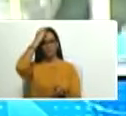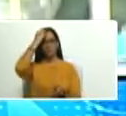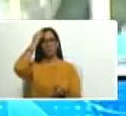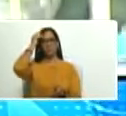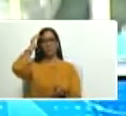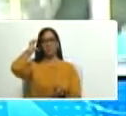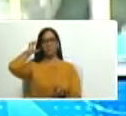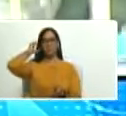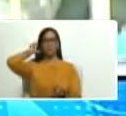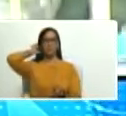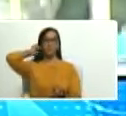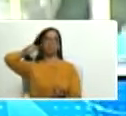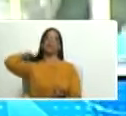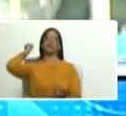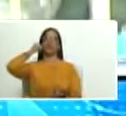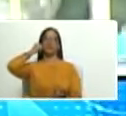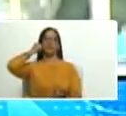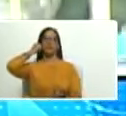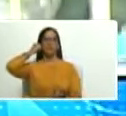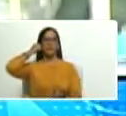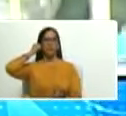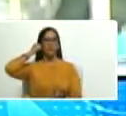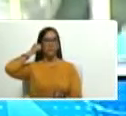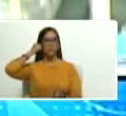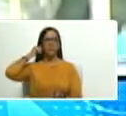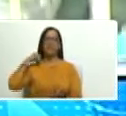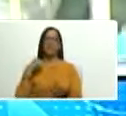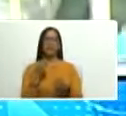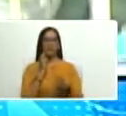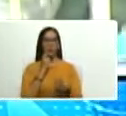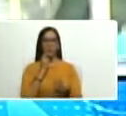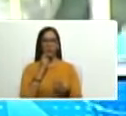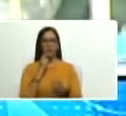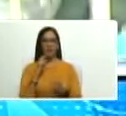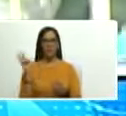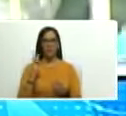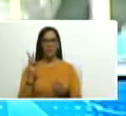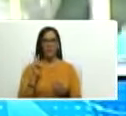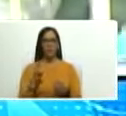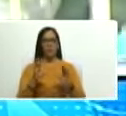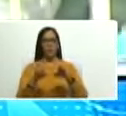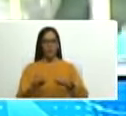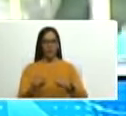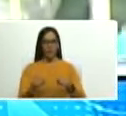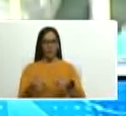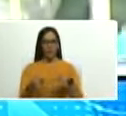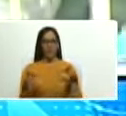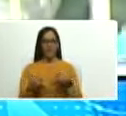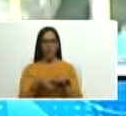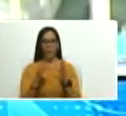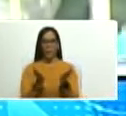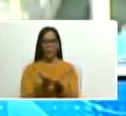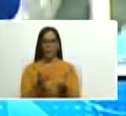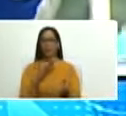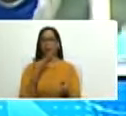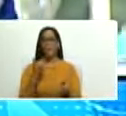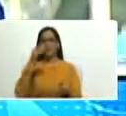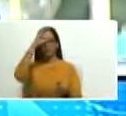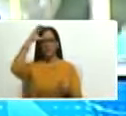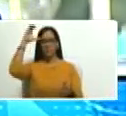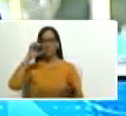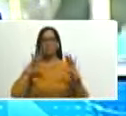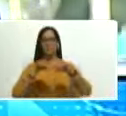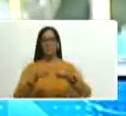venezolano, hoy por hoy ocupando un espacio en el mundo con la mayor calidad para conquistar los